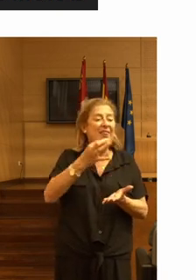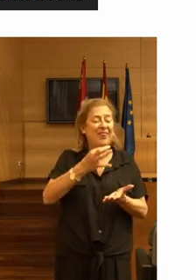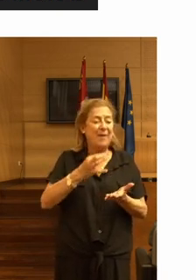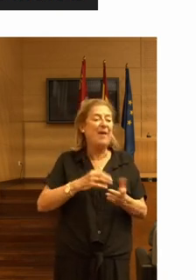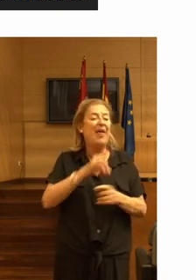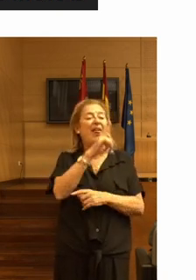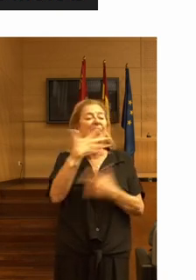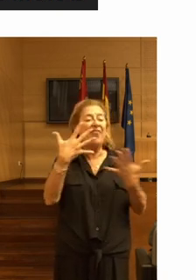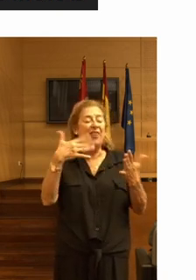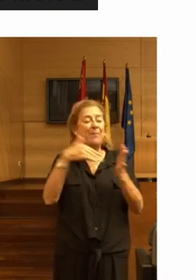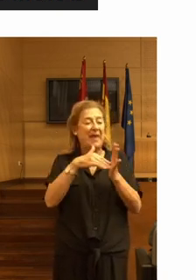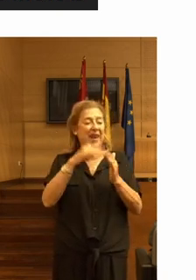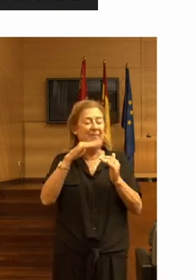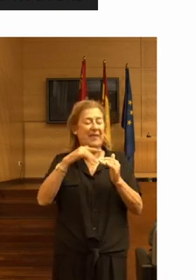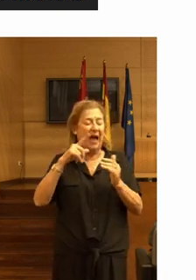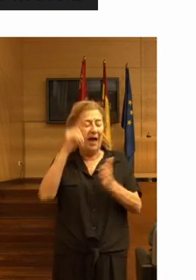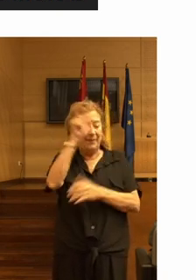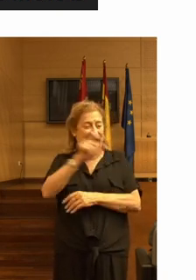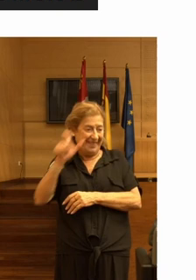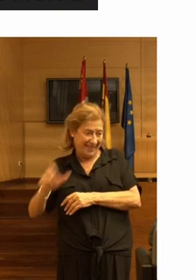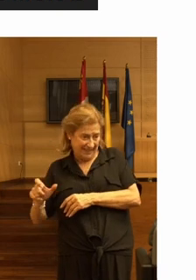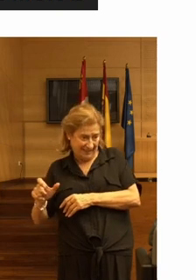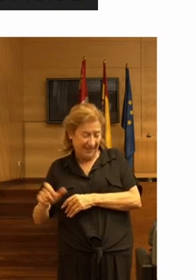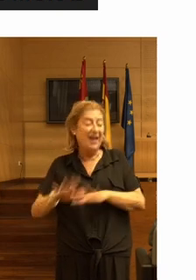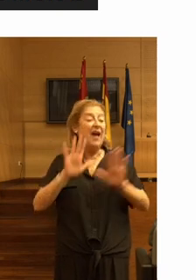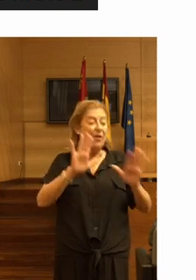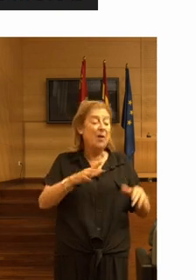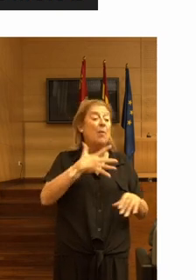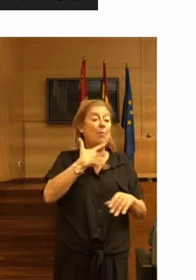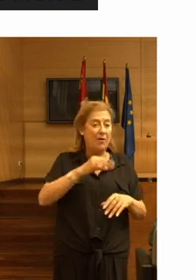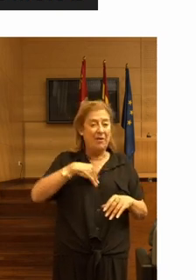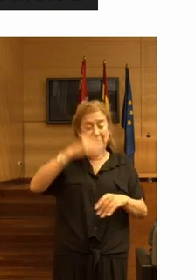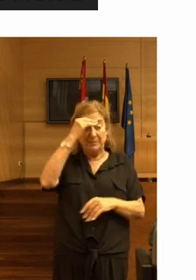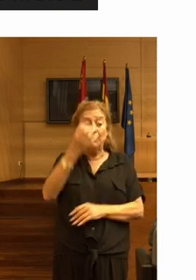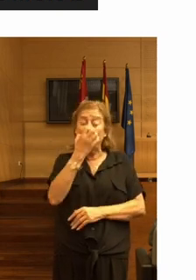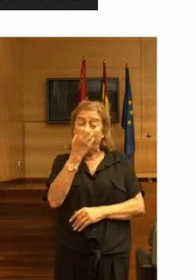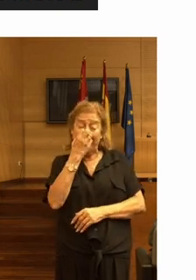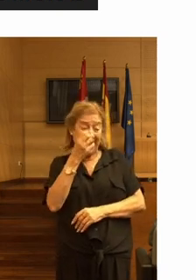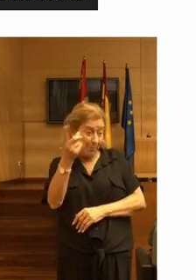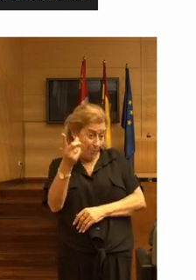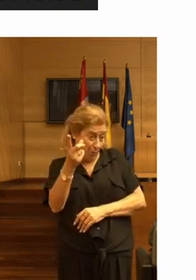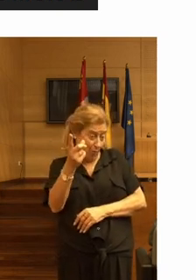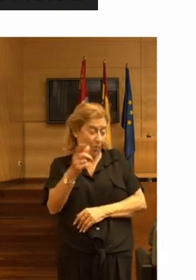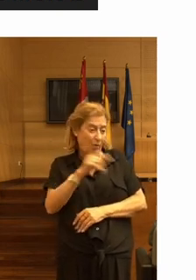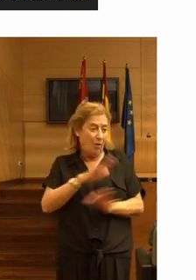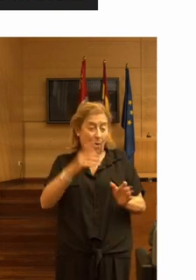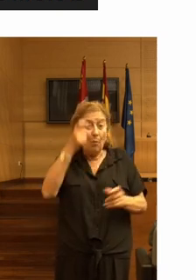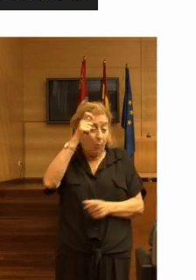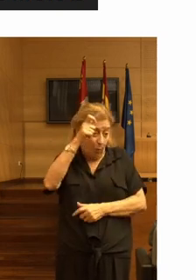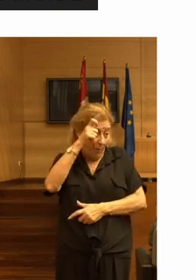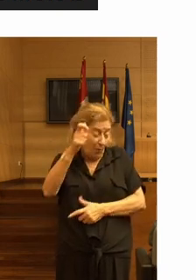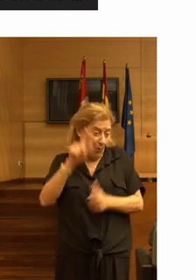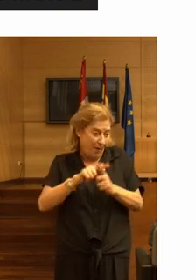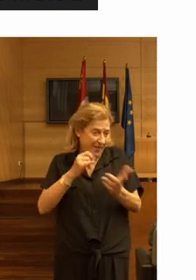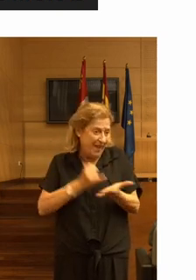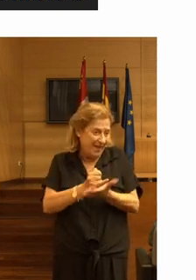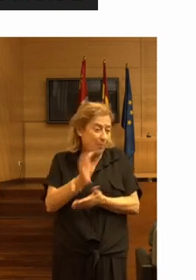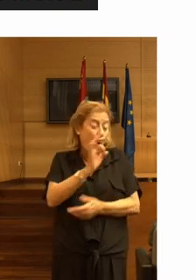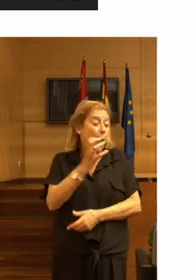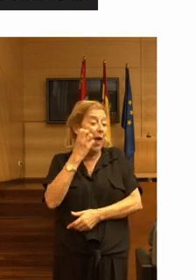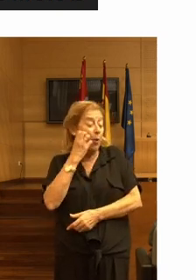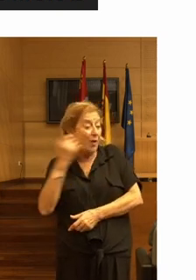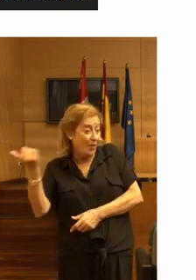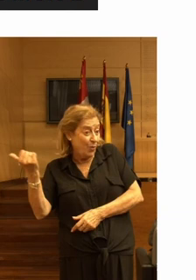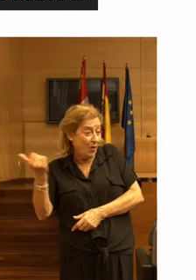10.000 habitantes. Entonces, aunque a lo mejor consideremos que Medina del Campo, pueblos como Medina del Campo o Laguna de